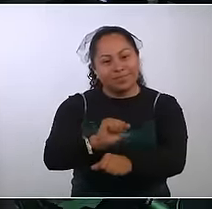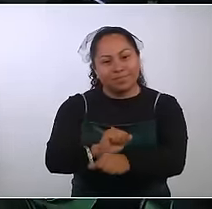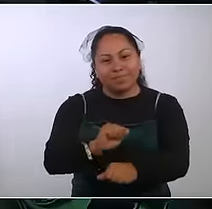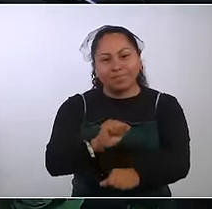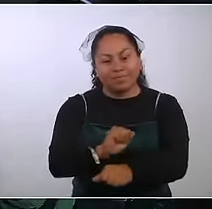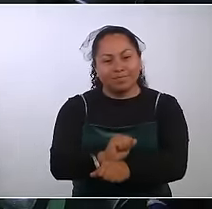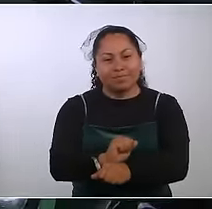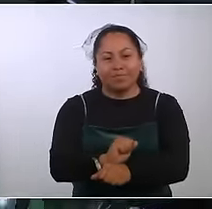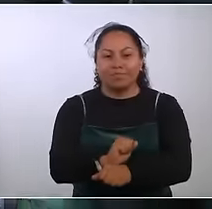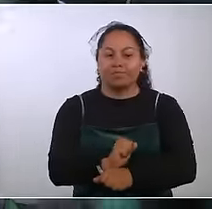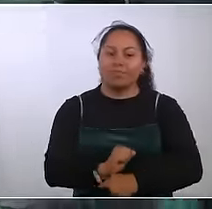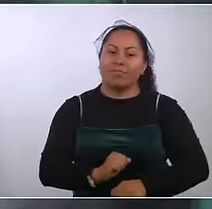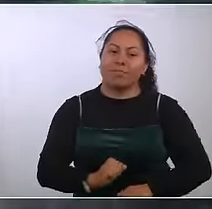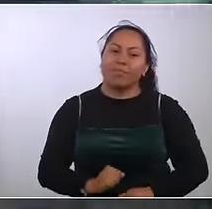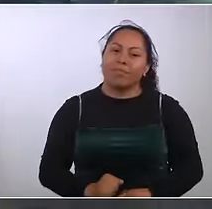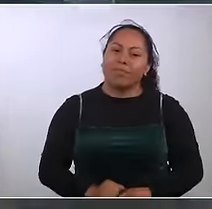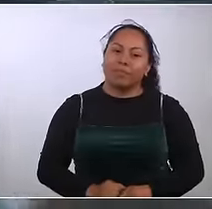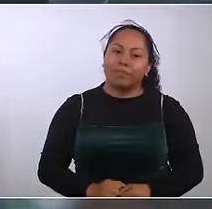abundantemente.